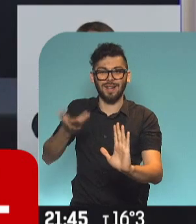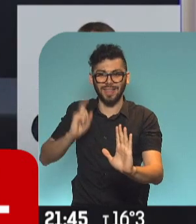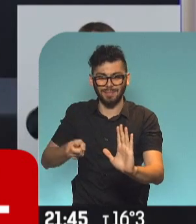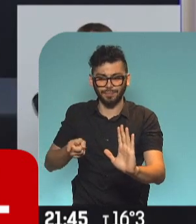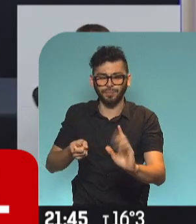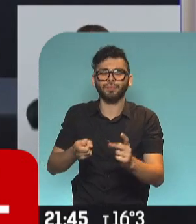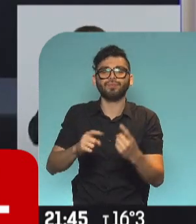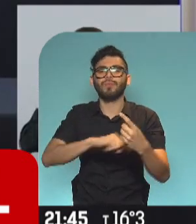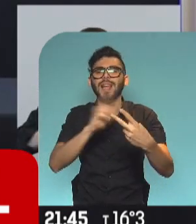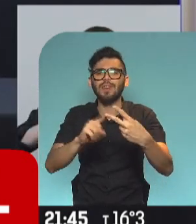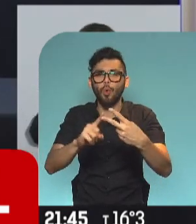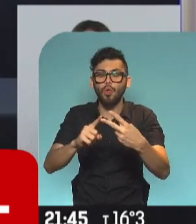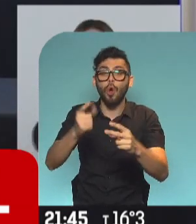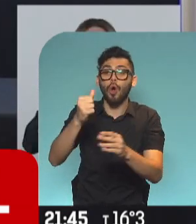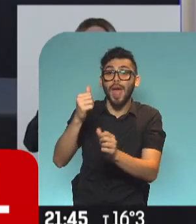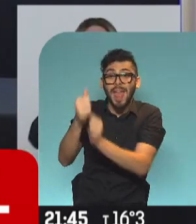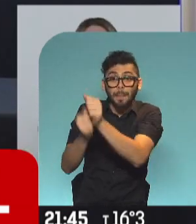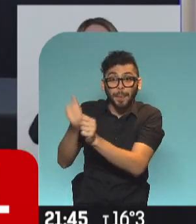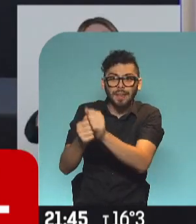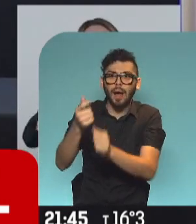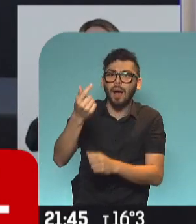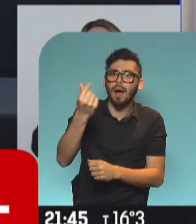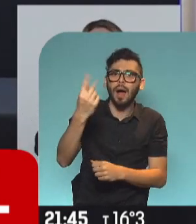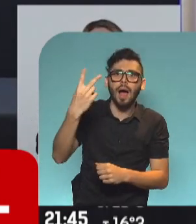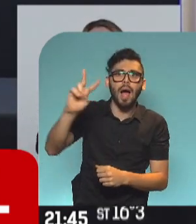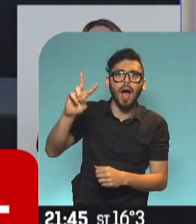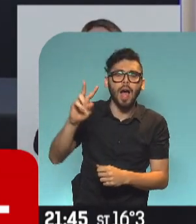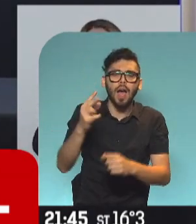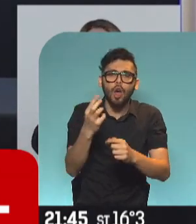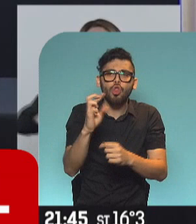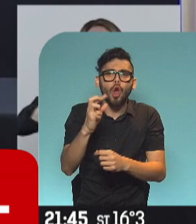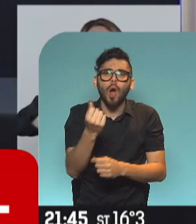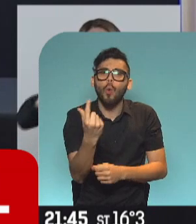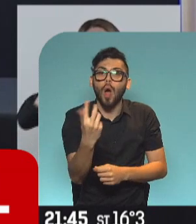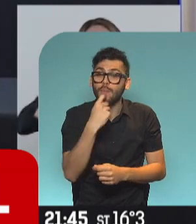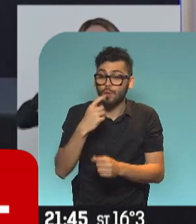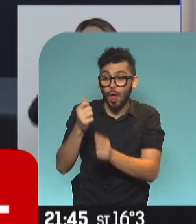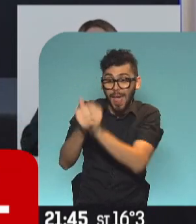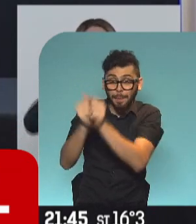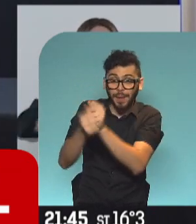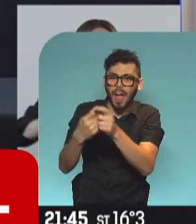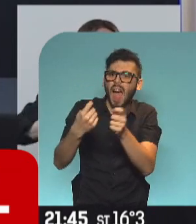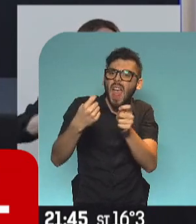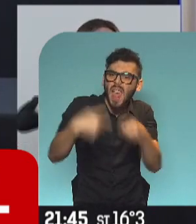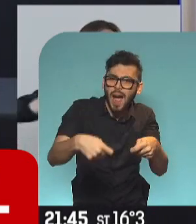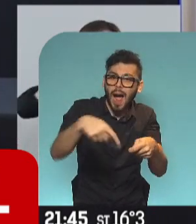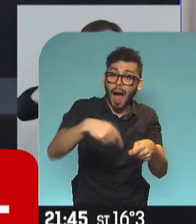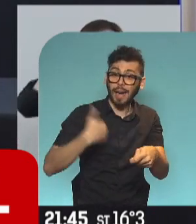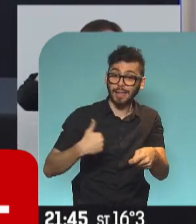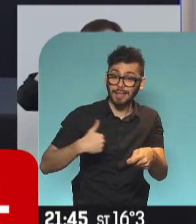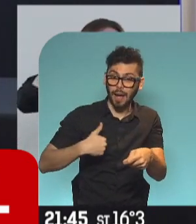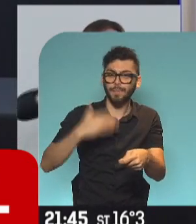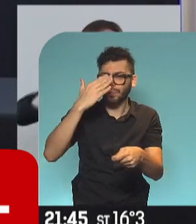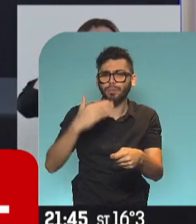tengan las empresas. Si las empresas invierten en Argentina, al cabo de un año tienen mayores facilidades a la hora de acceder al mercado